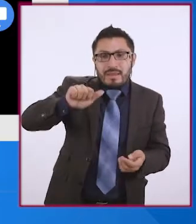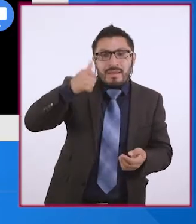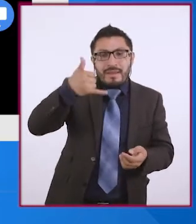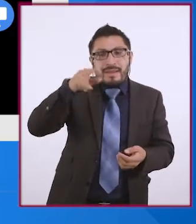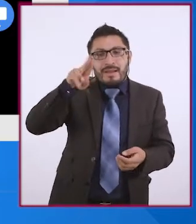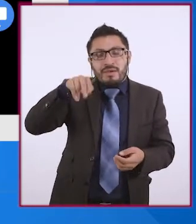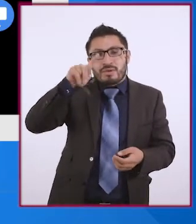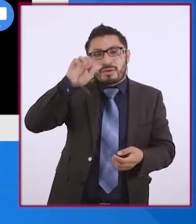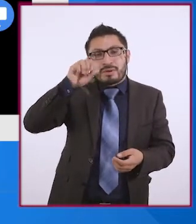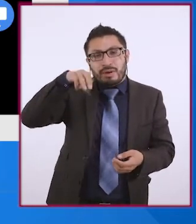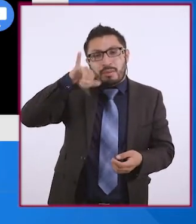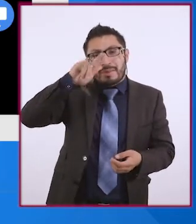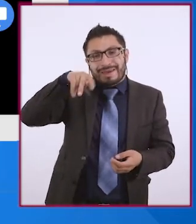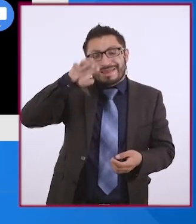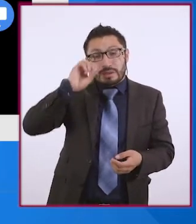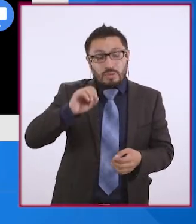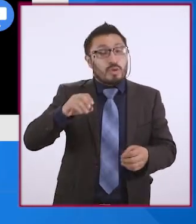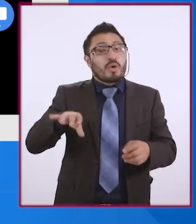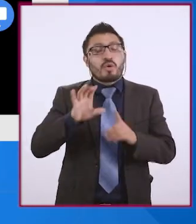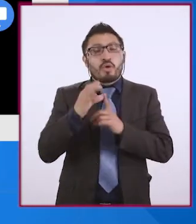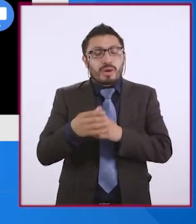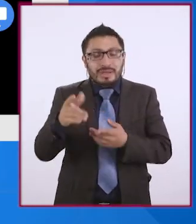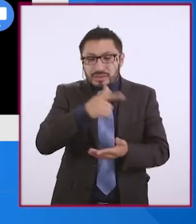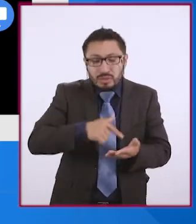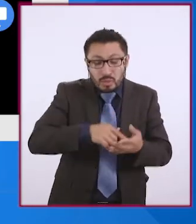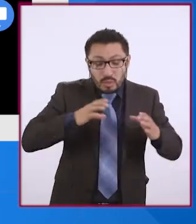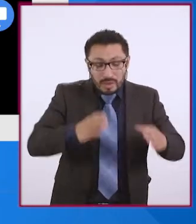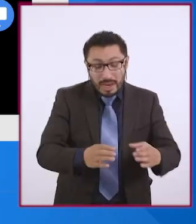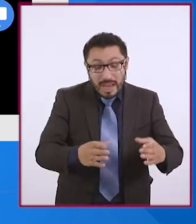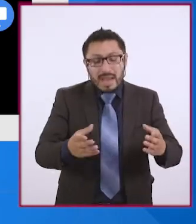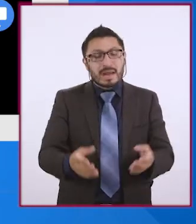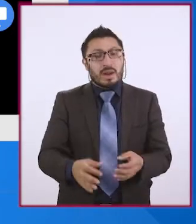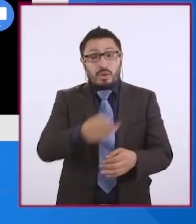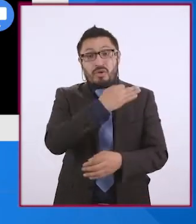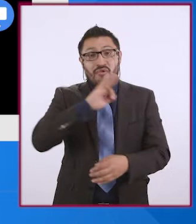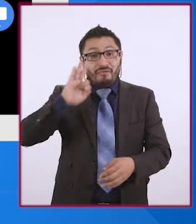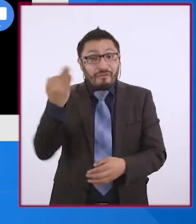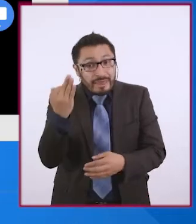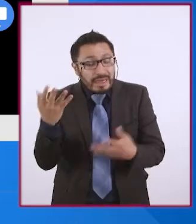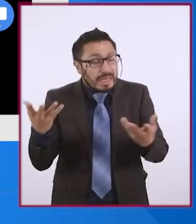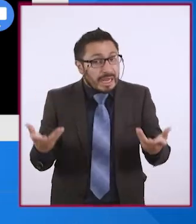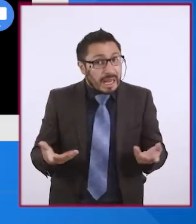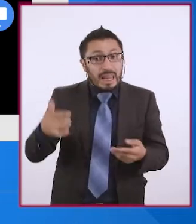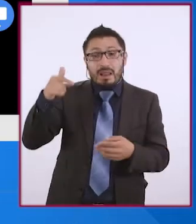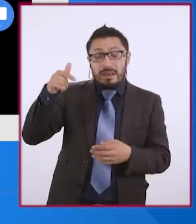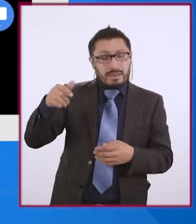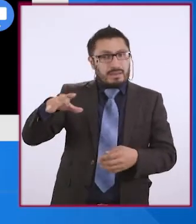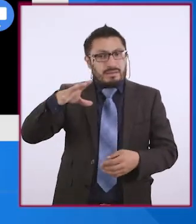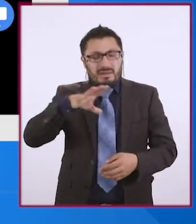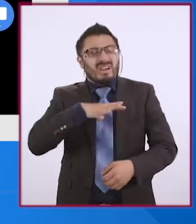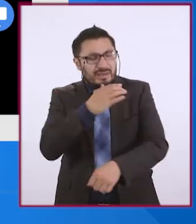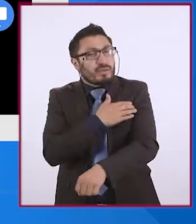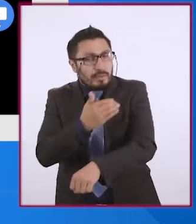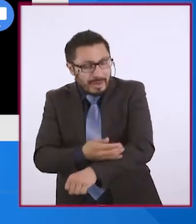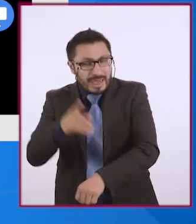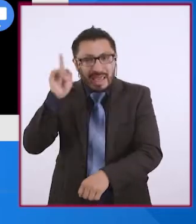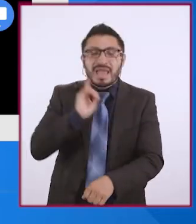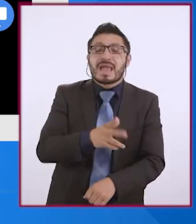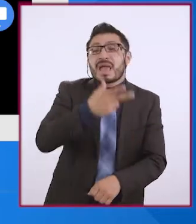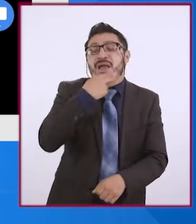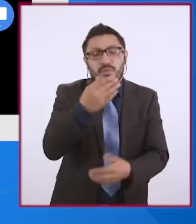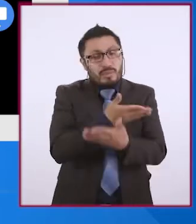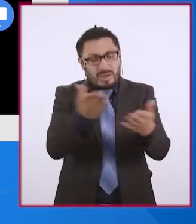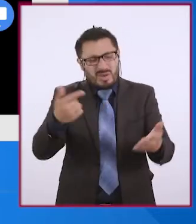los congresos locales, el Congreso Federal. Y aquí, compañeras, compañeros,